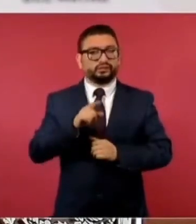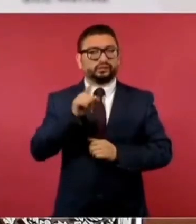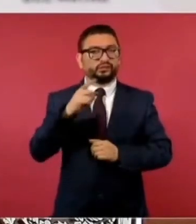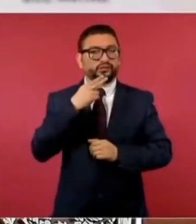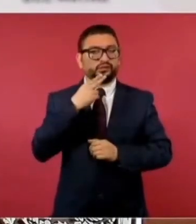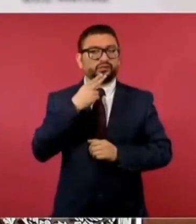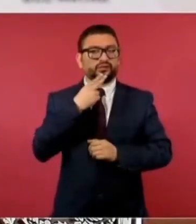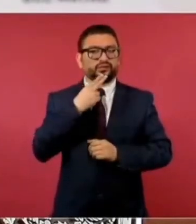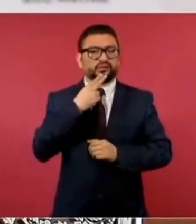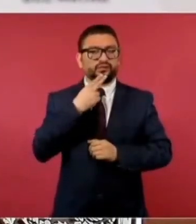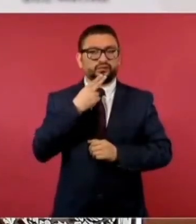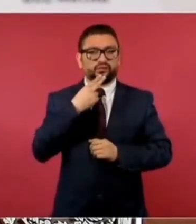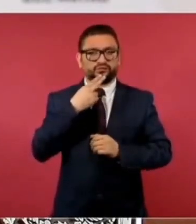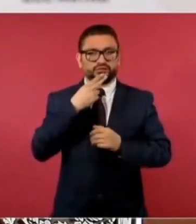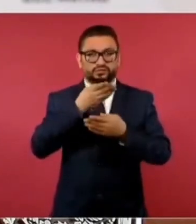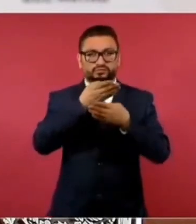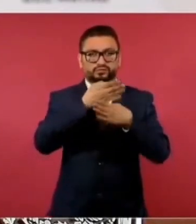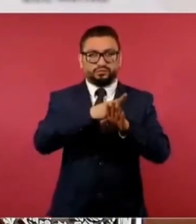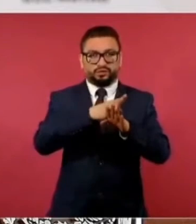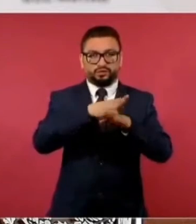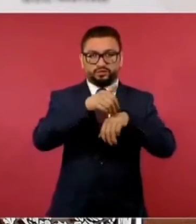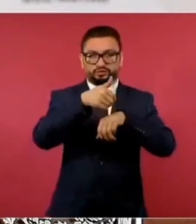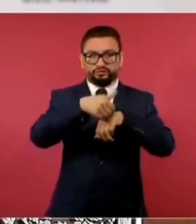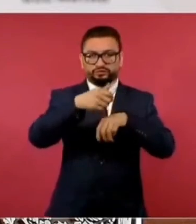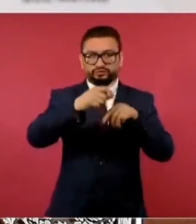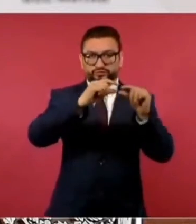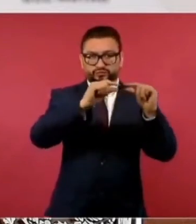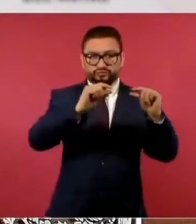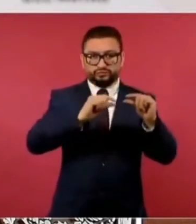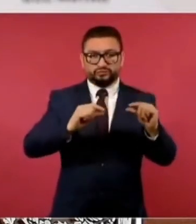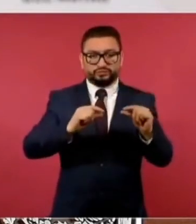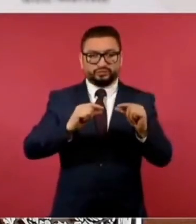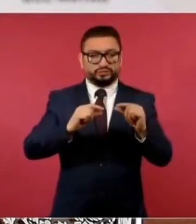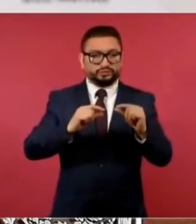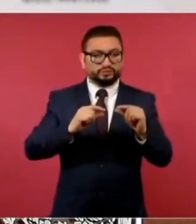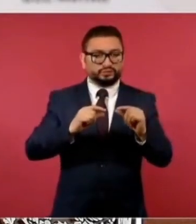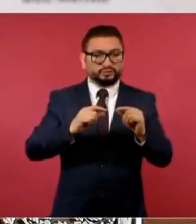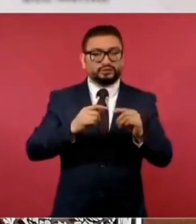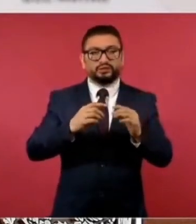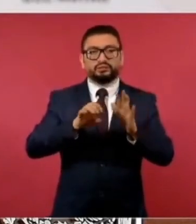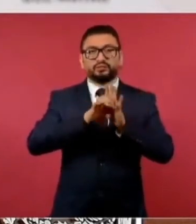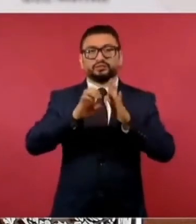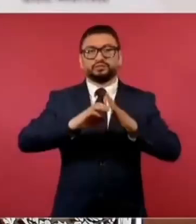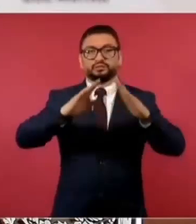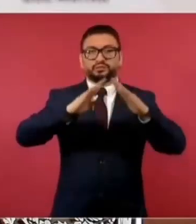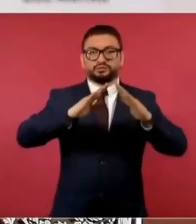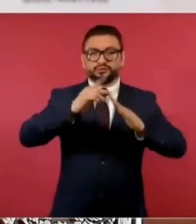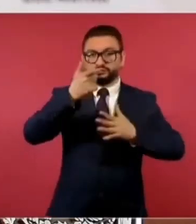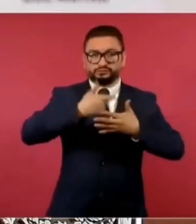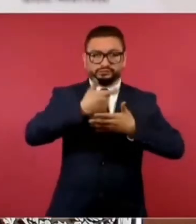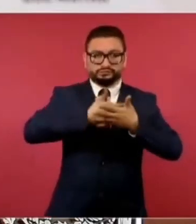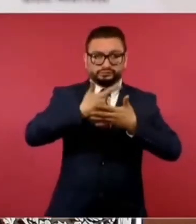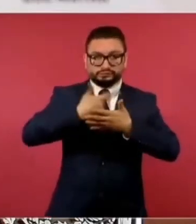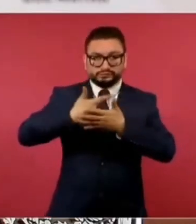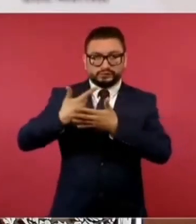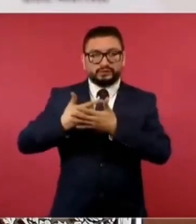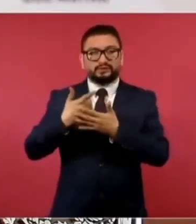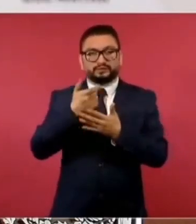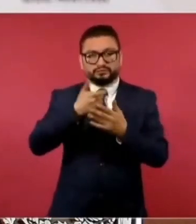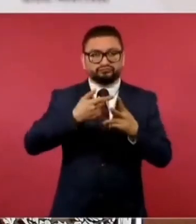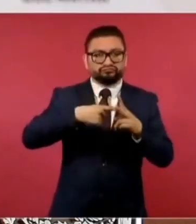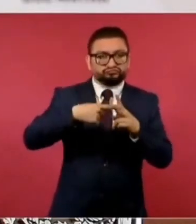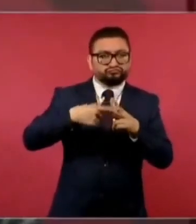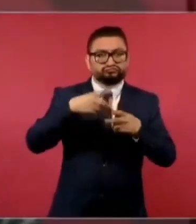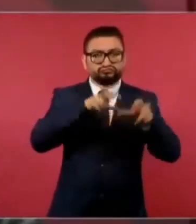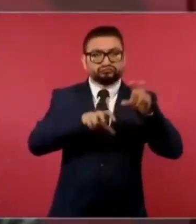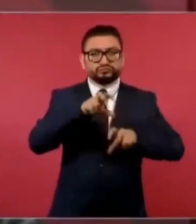utilizando cuentas de una casa de bolsa y cuentas